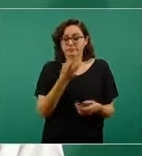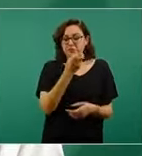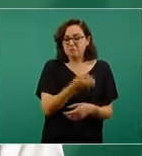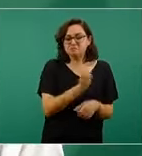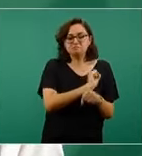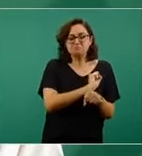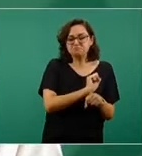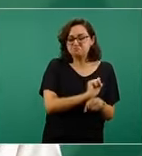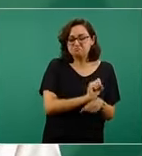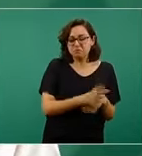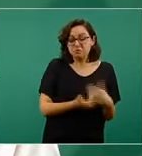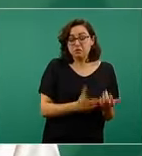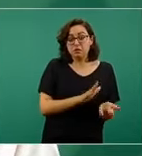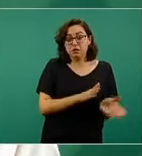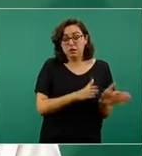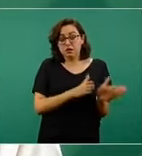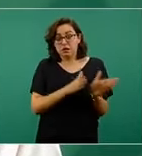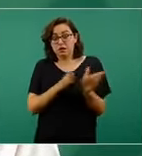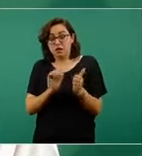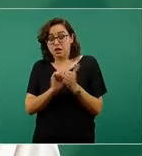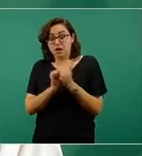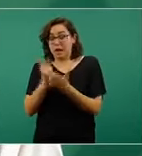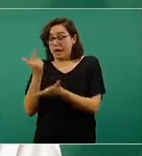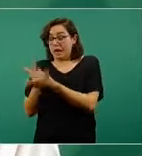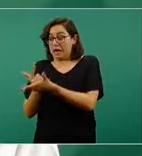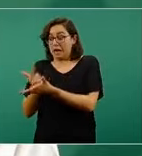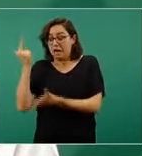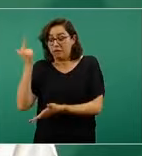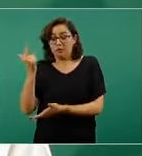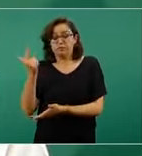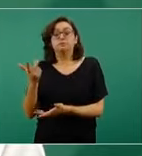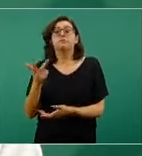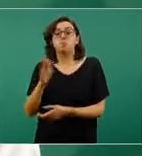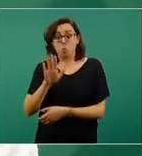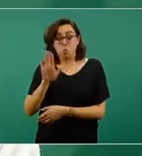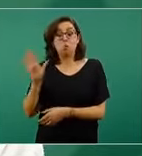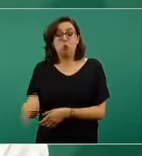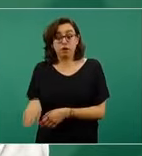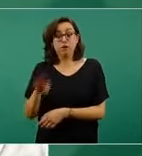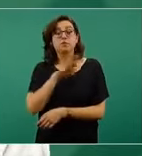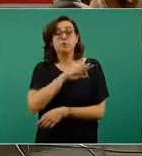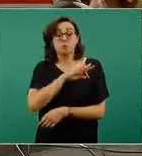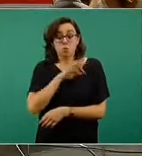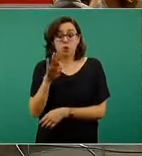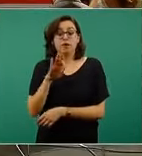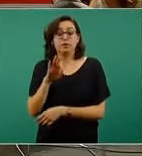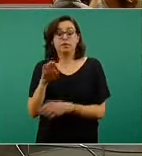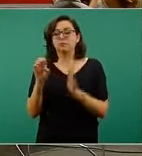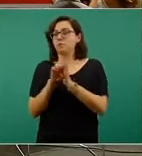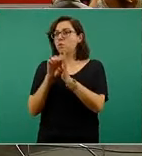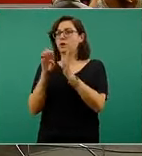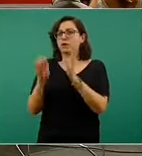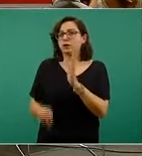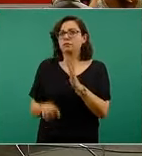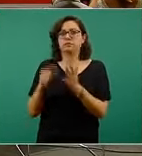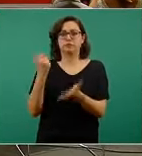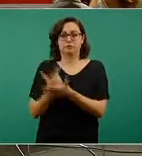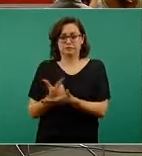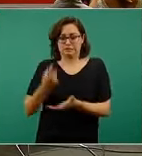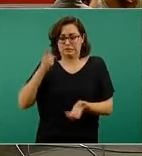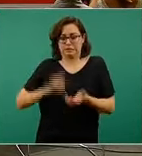peligro la vida de las personas, sobre todo cuando se afectan órganos críticos